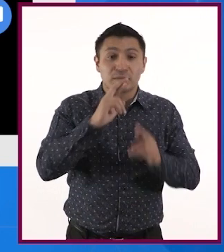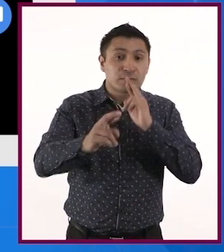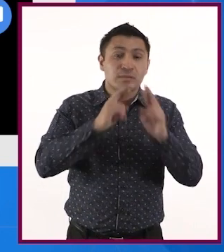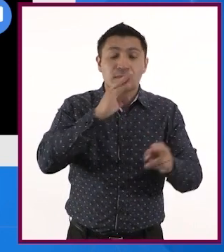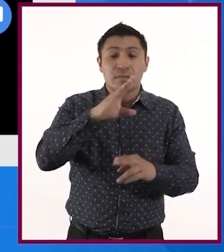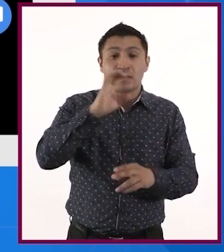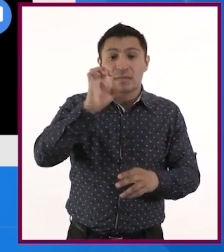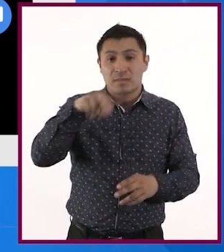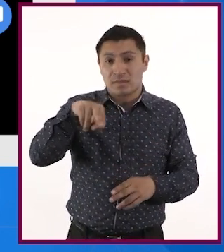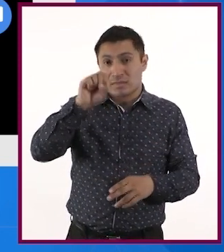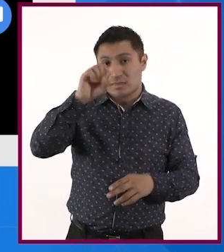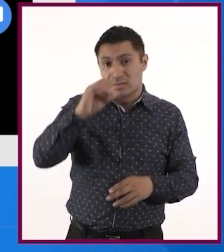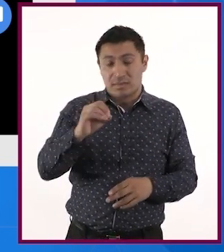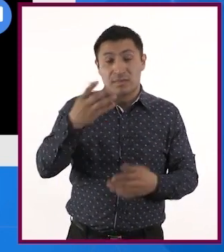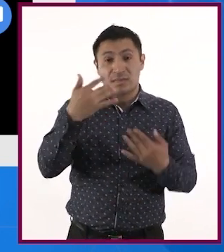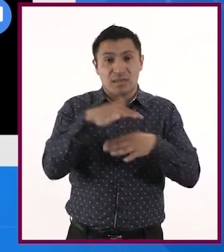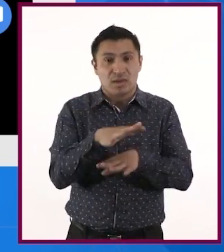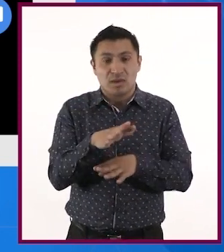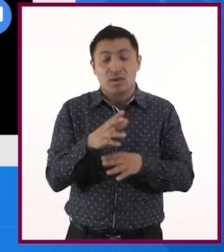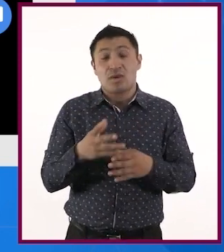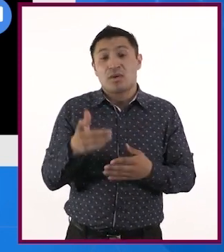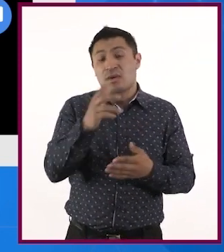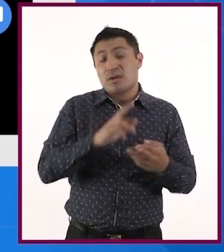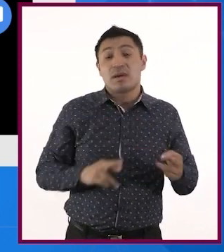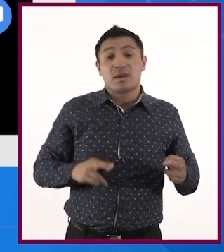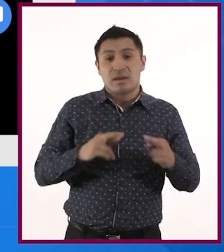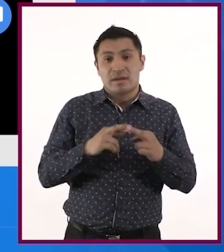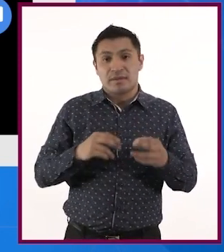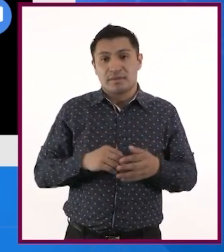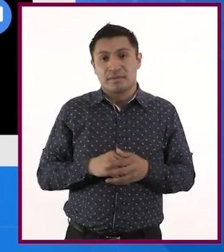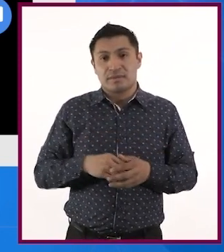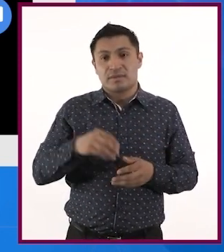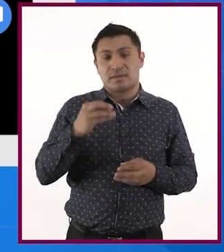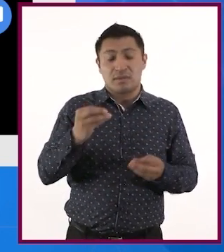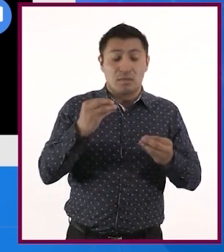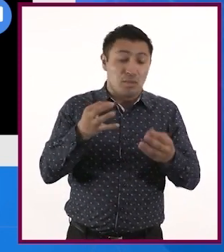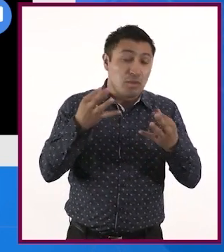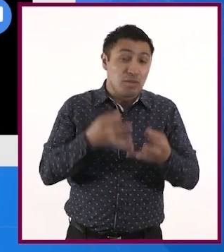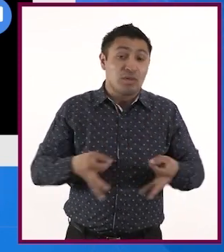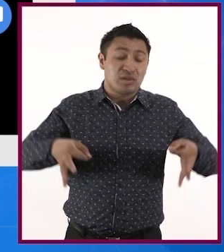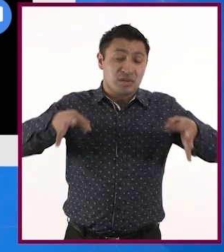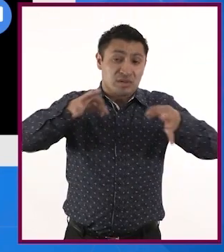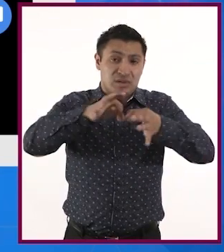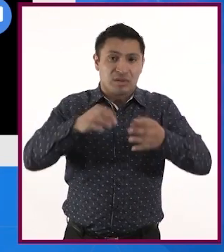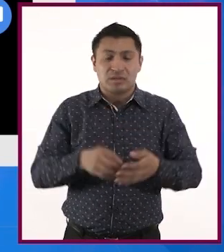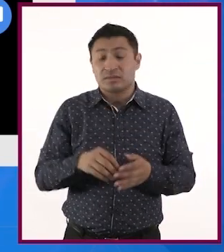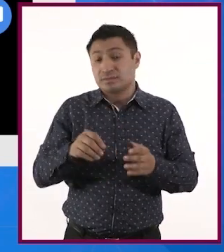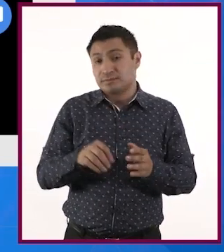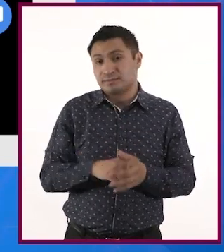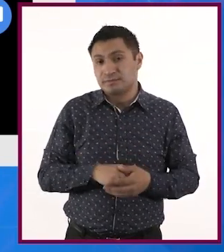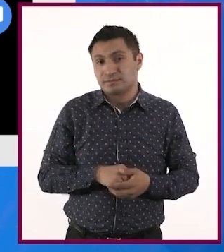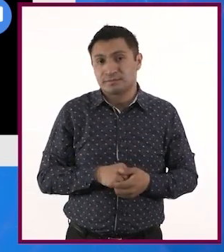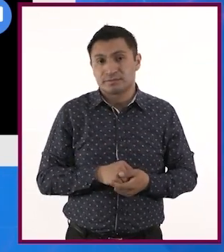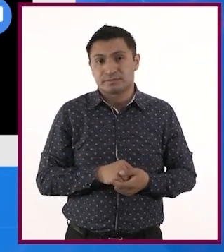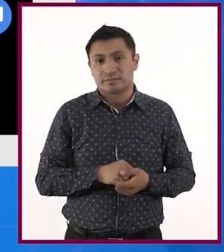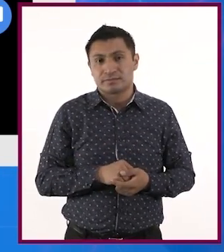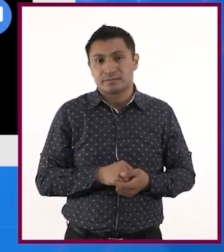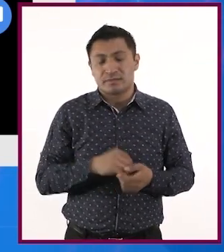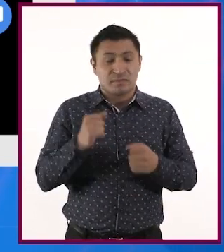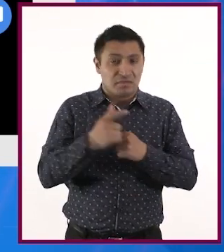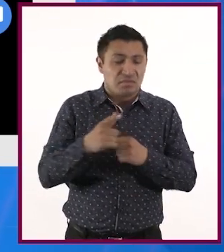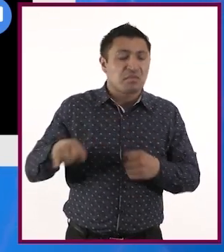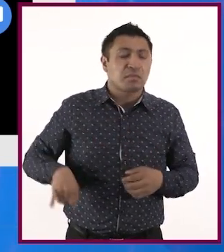del censo en torno al hecho religioso, al fenómeno religioso, son múltiples. Primero, hay algo bien